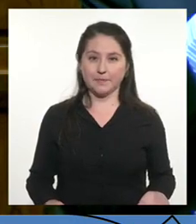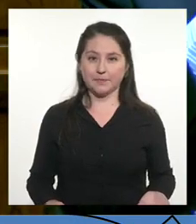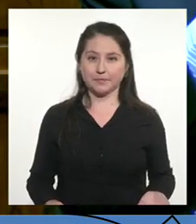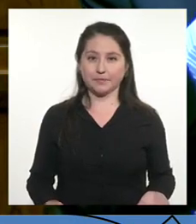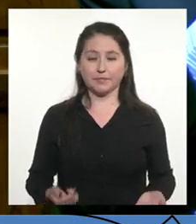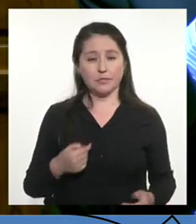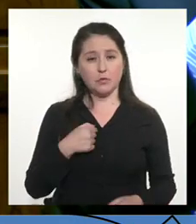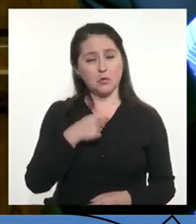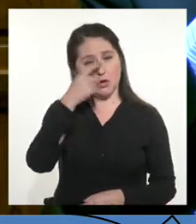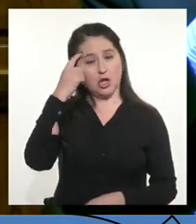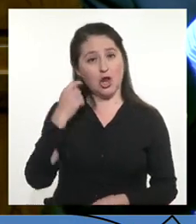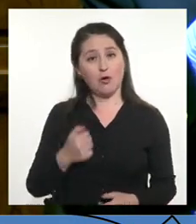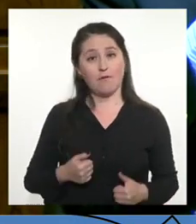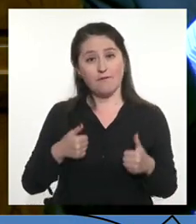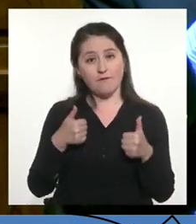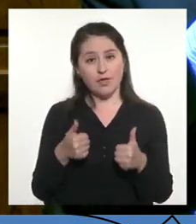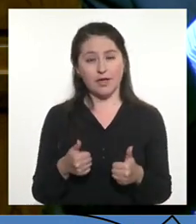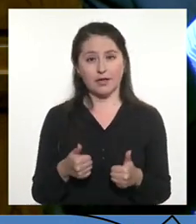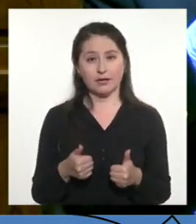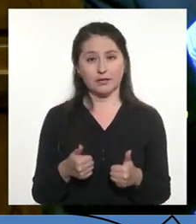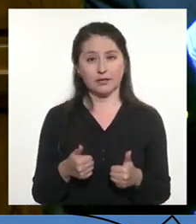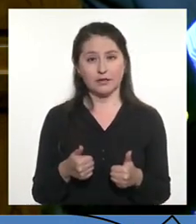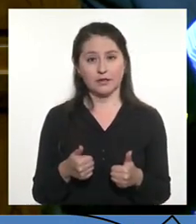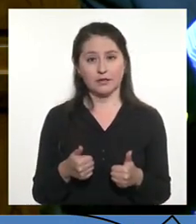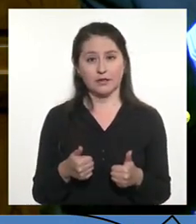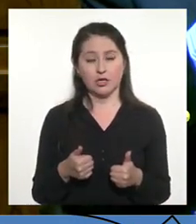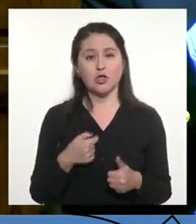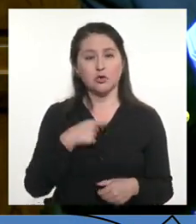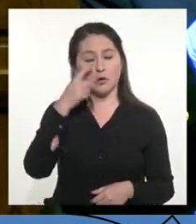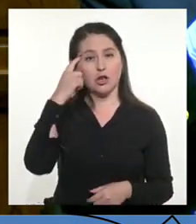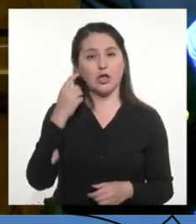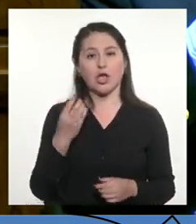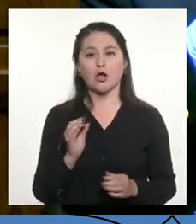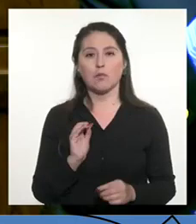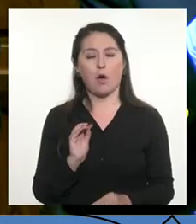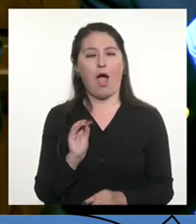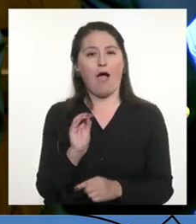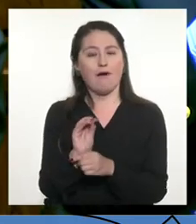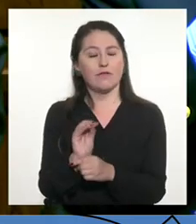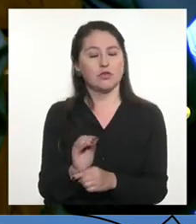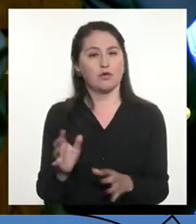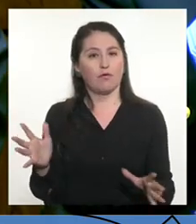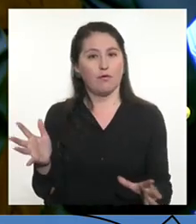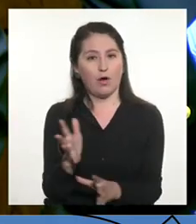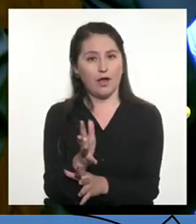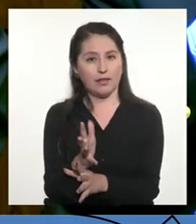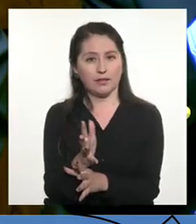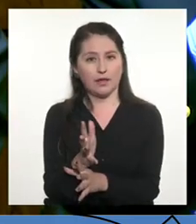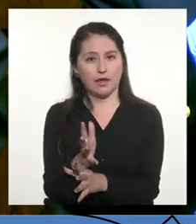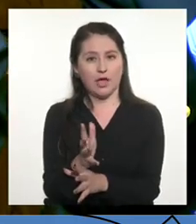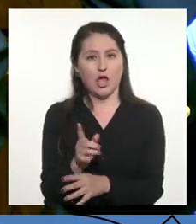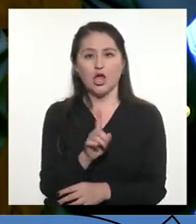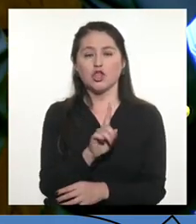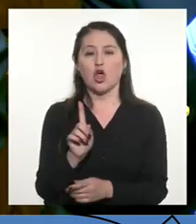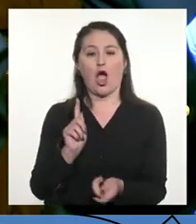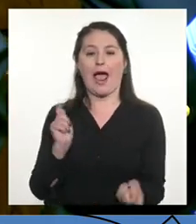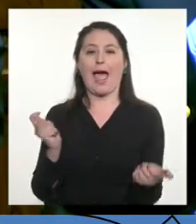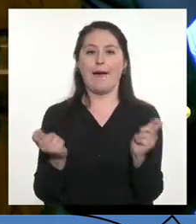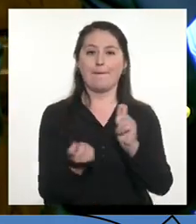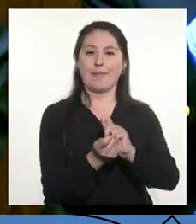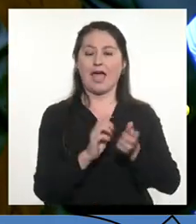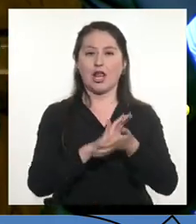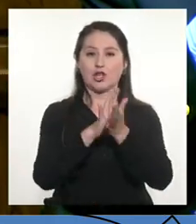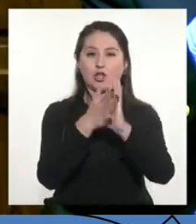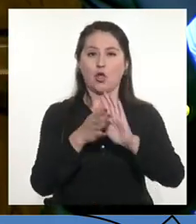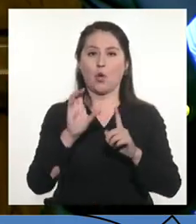y me parece bien me parece que es una señal potente no por eso vamos a cambiar en 24 horas todo lo que ha sido una